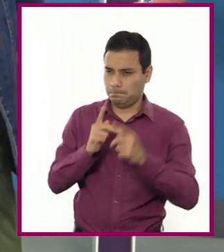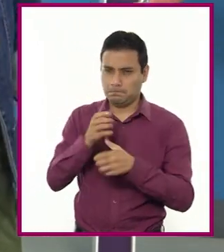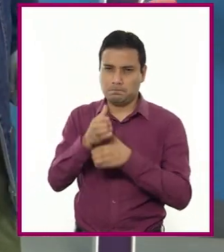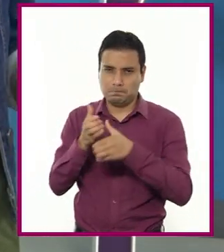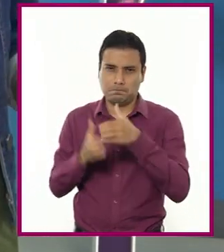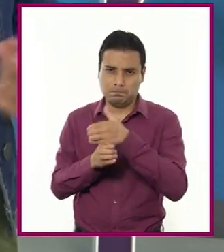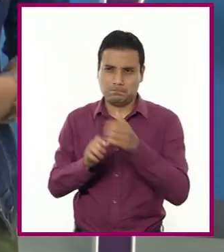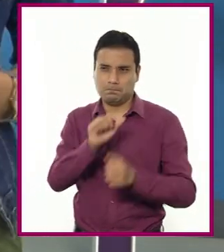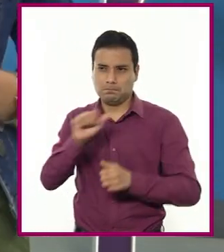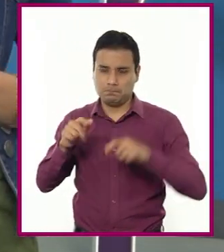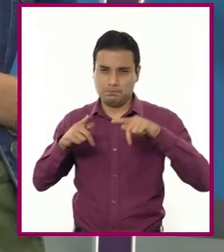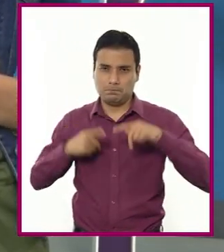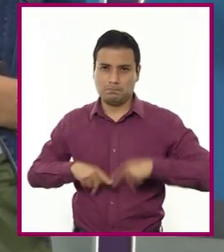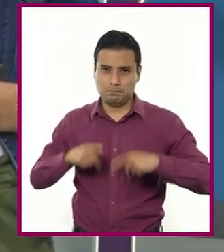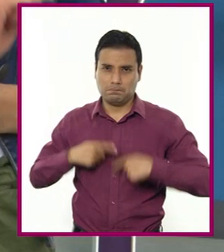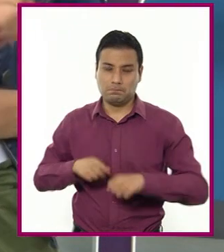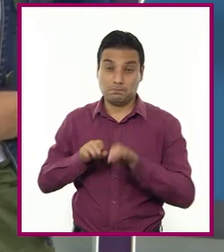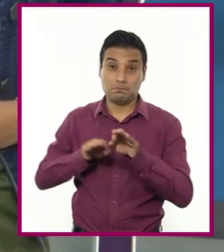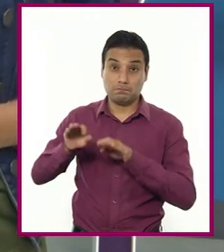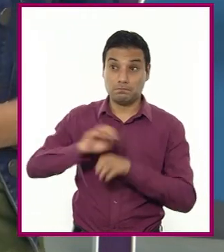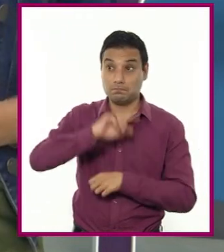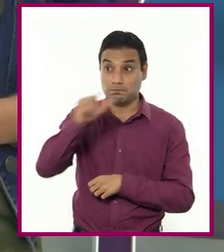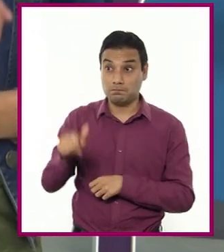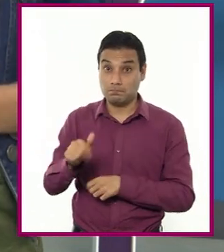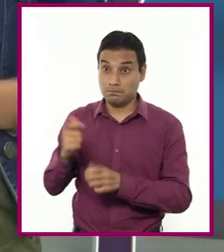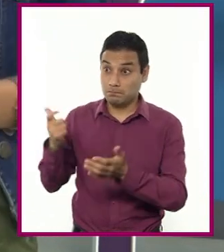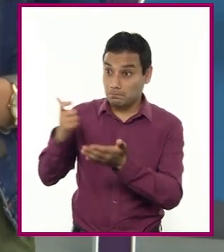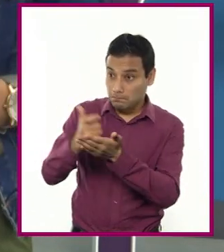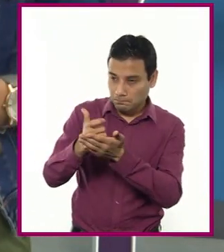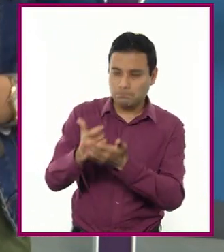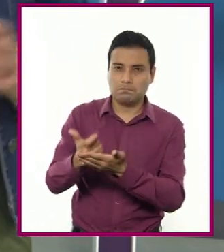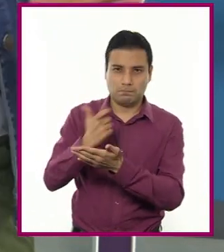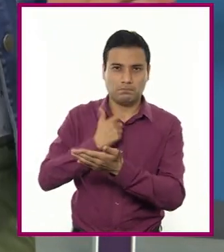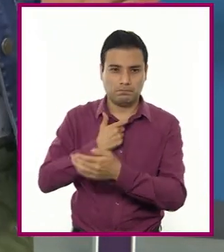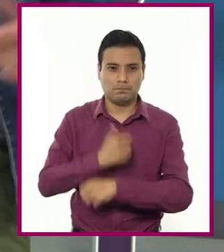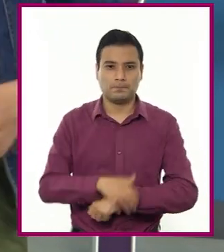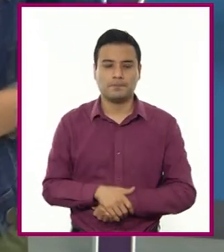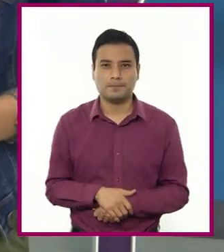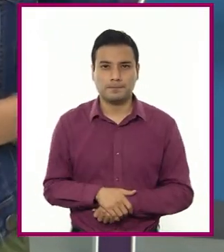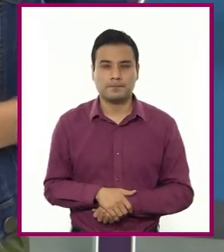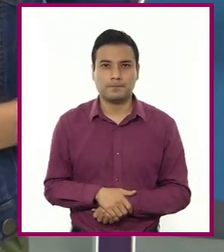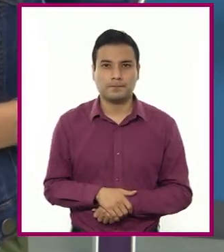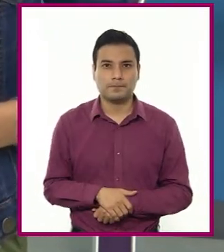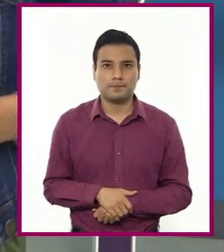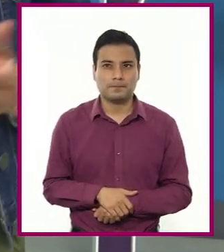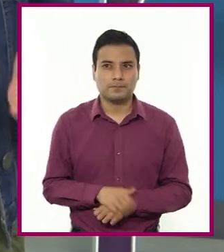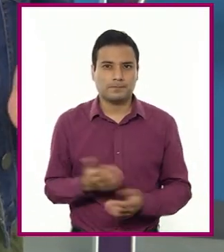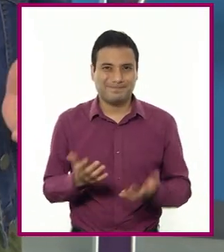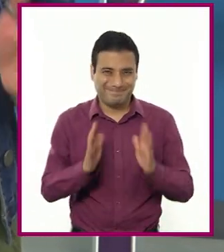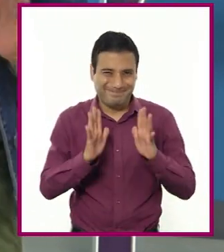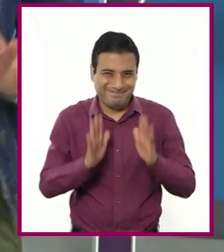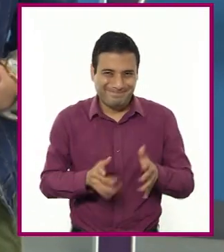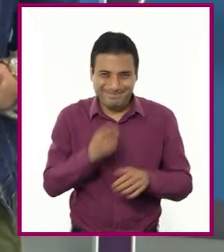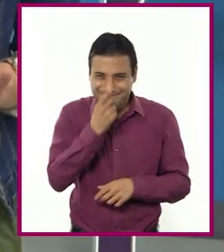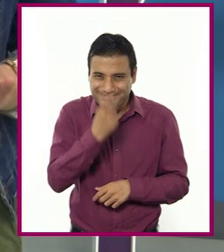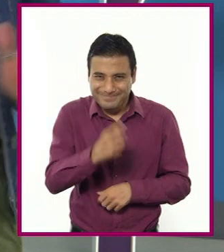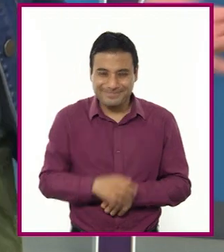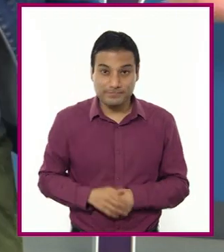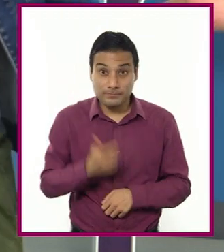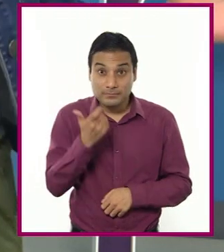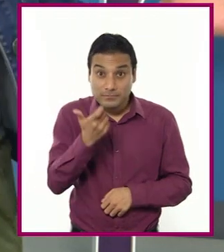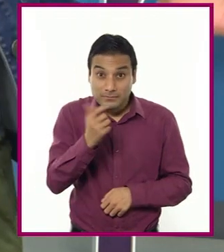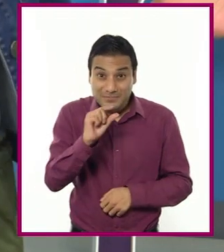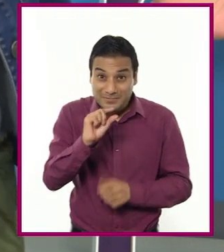trabajadores a condición de que, llegando su paga, saldaran su deuda. Pero, como ya dijimos que el sueldo era